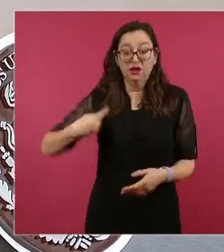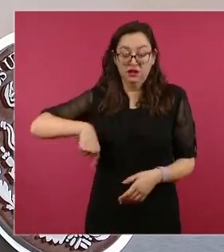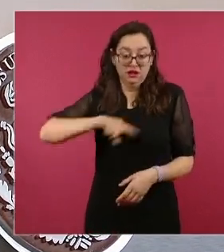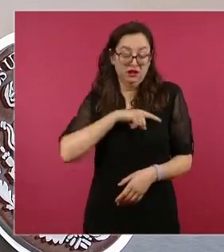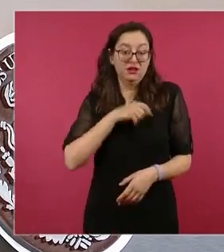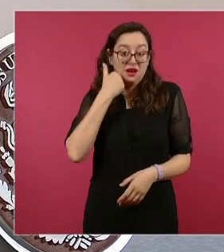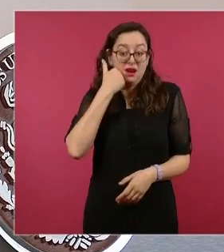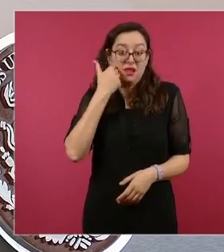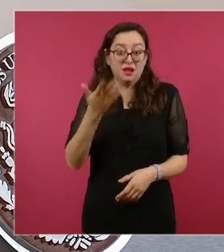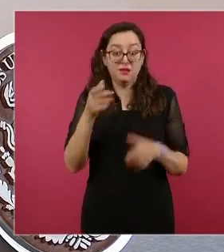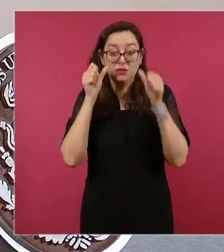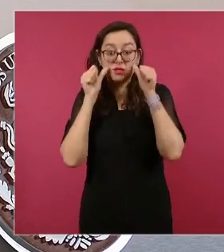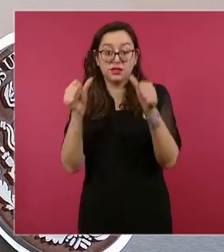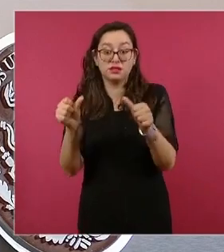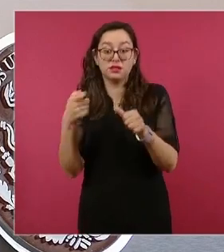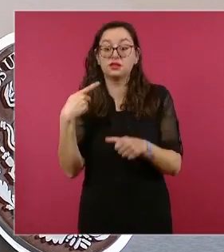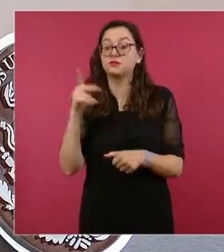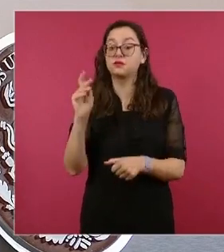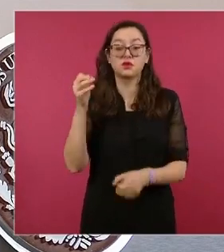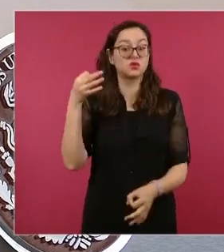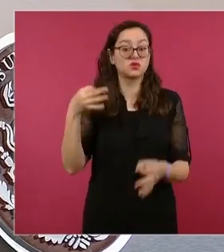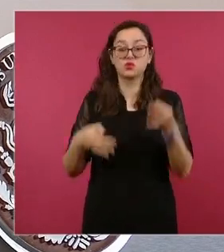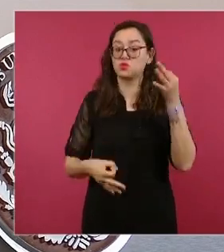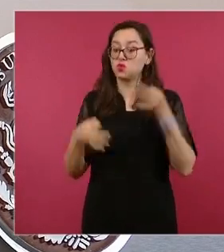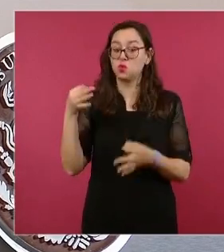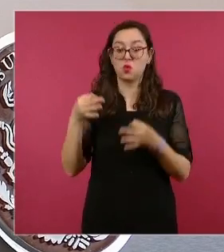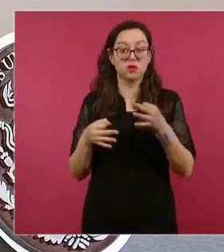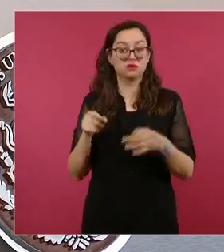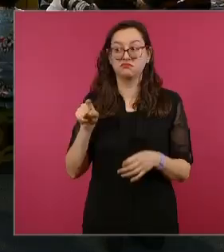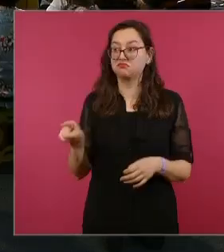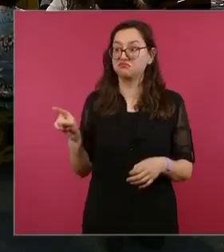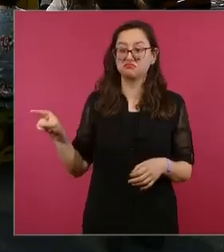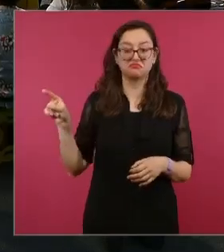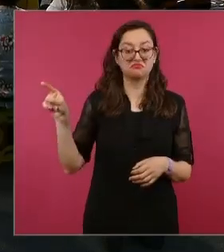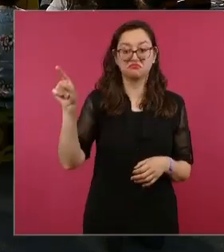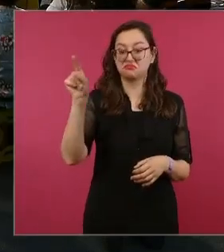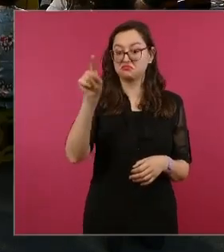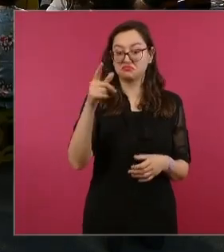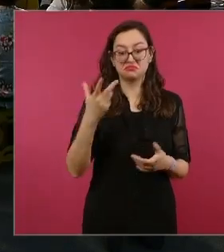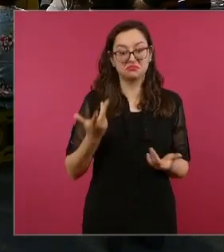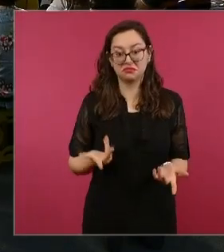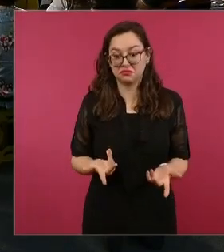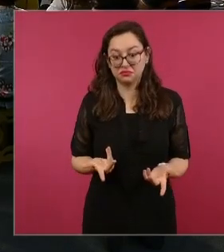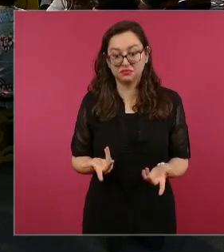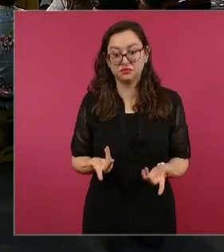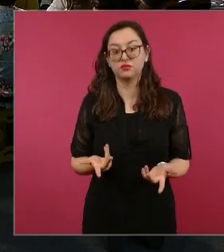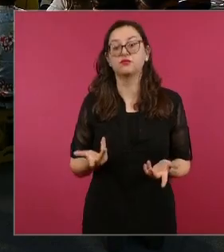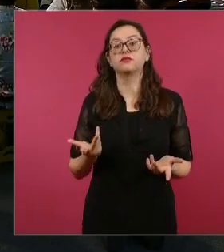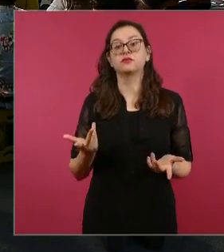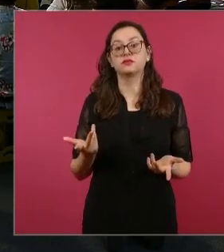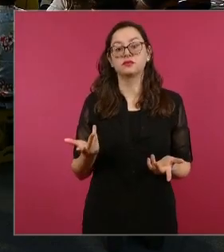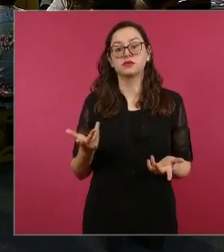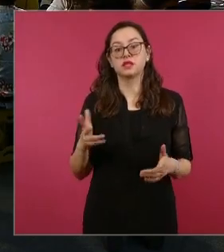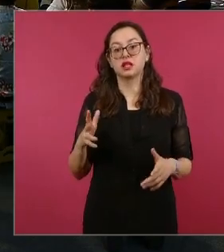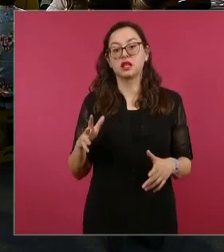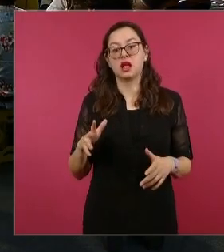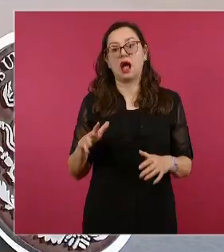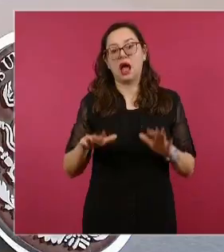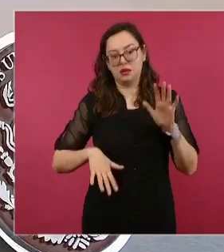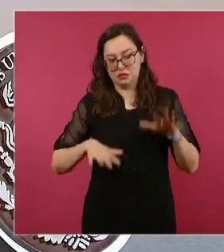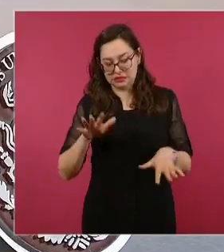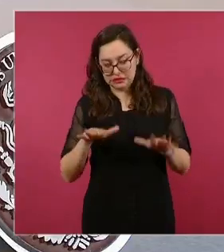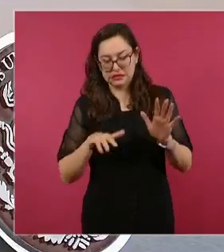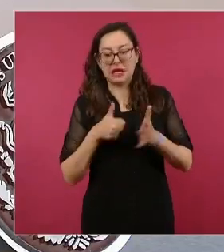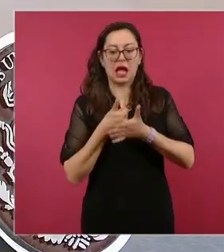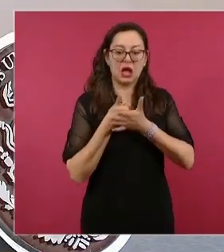atenderíamos, pero hay muchos jueces, como dice el presidente, que ayudan a las personas, sobre todo que son